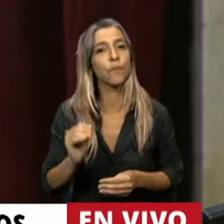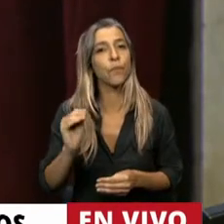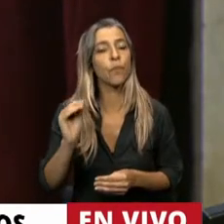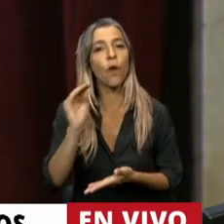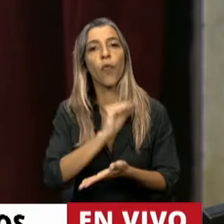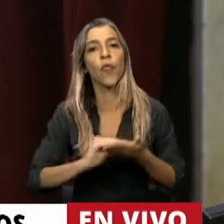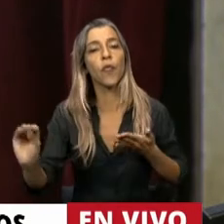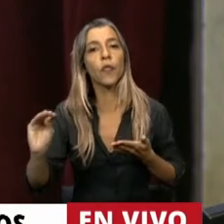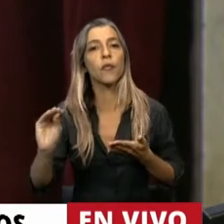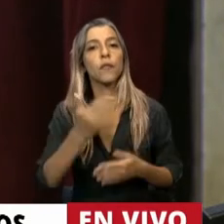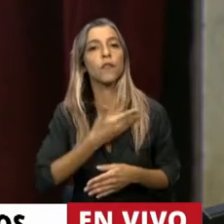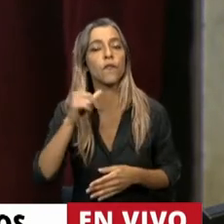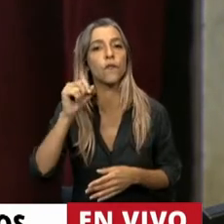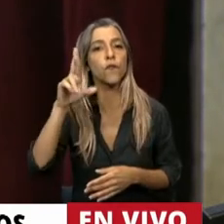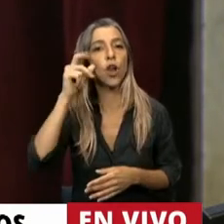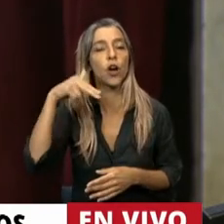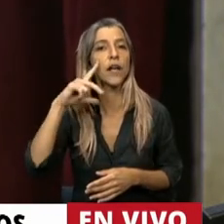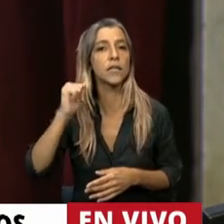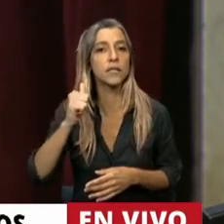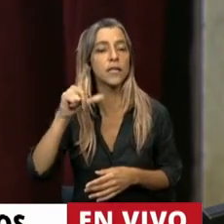florencia lampreave